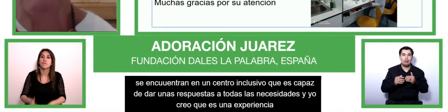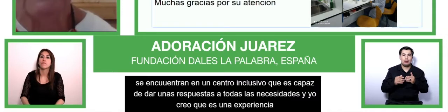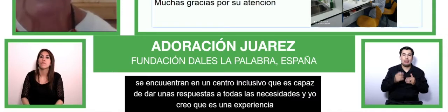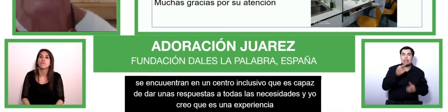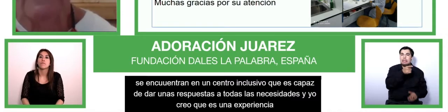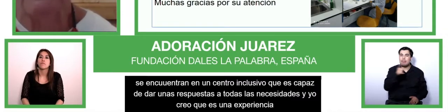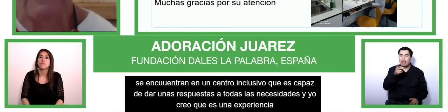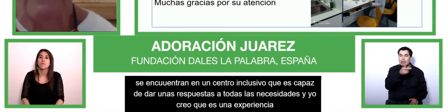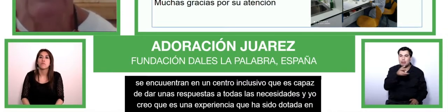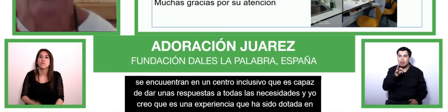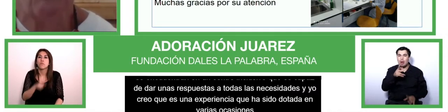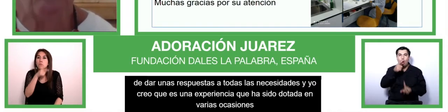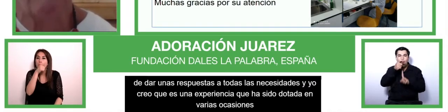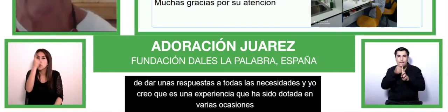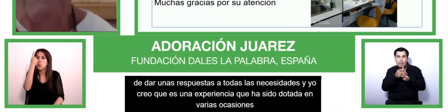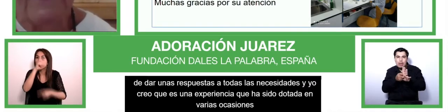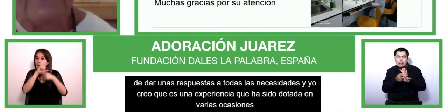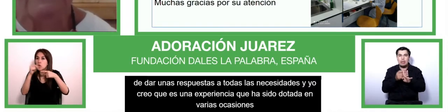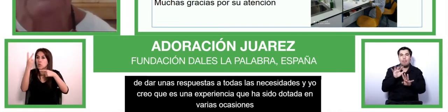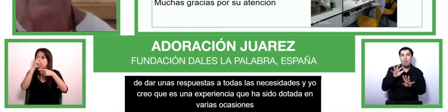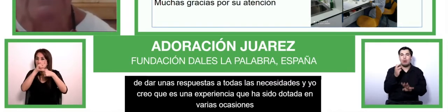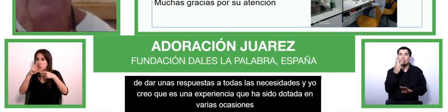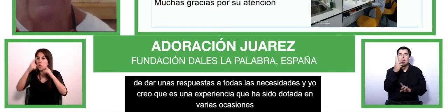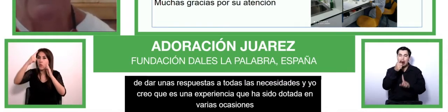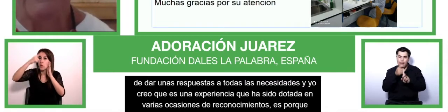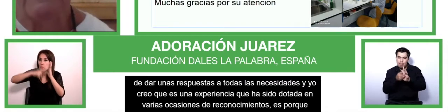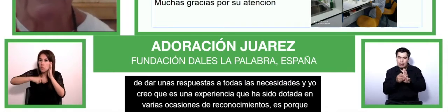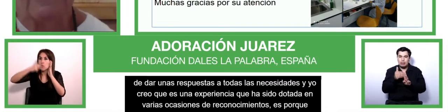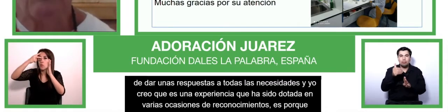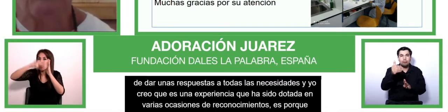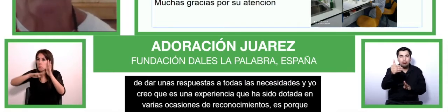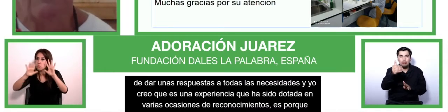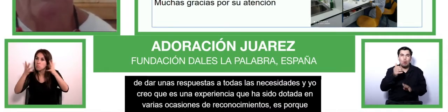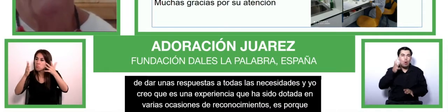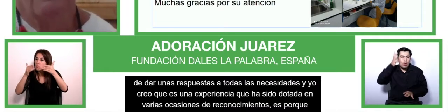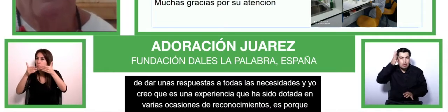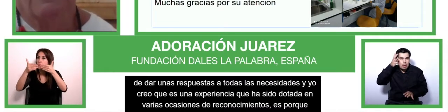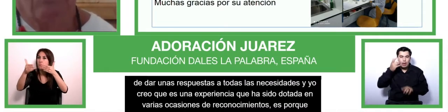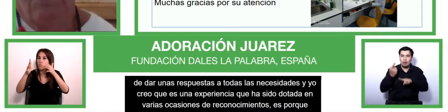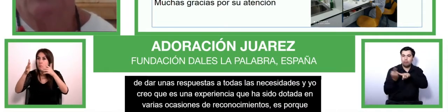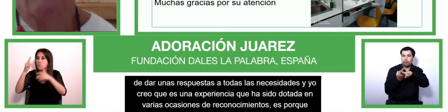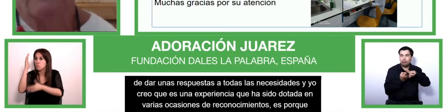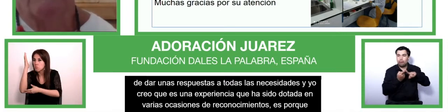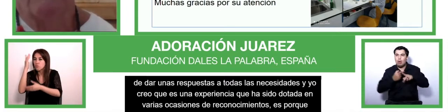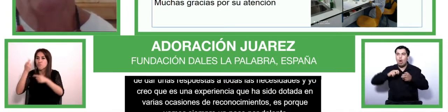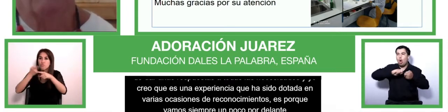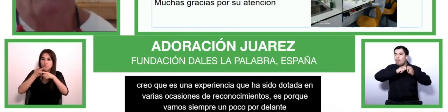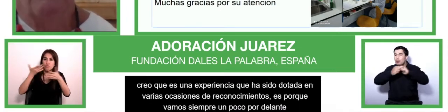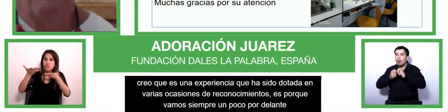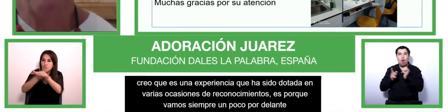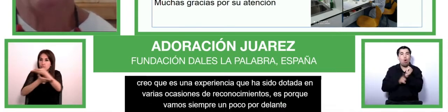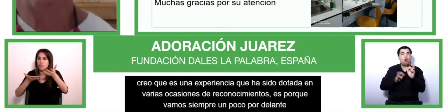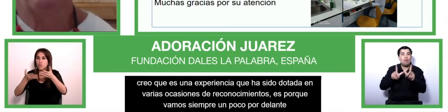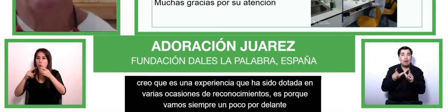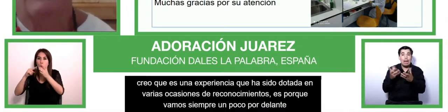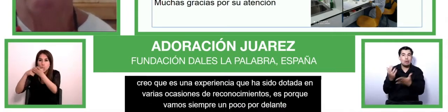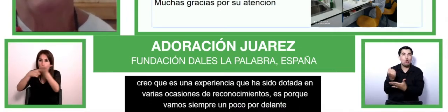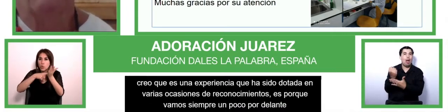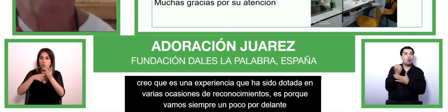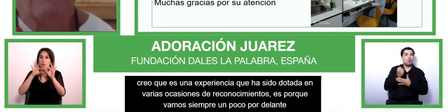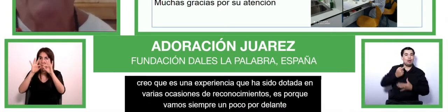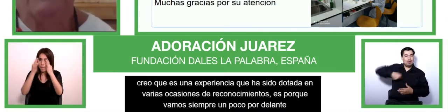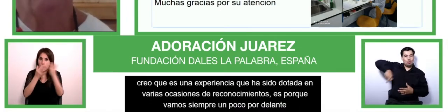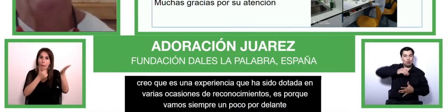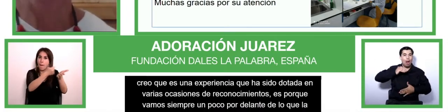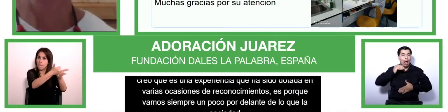tres meses, cada año, con las familias abiertas a todos y hace que, bueno, pues que vayamos avanzando y abriendo